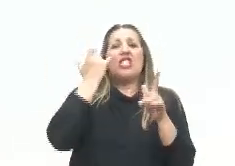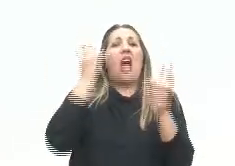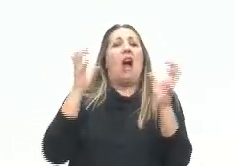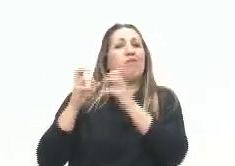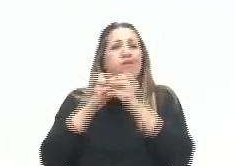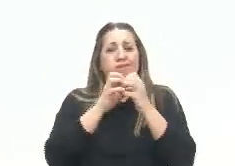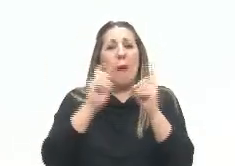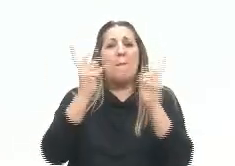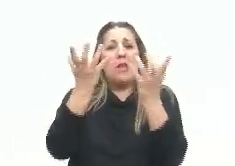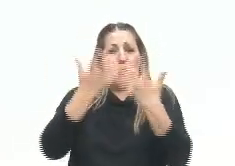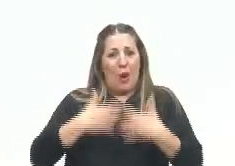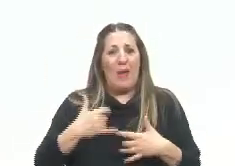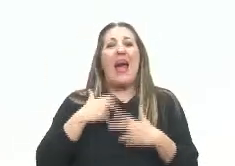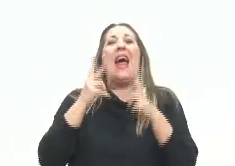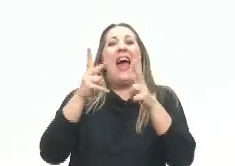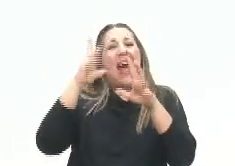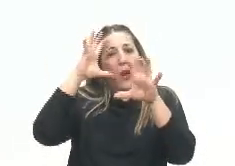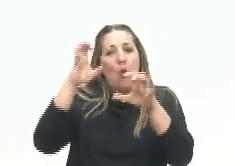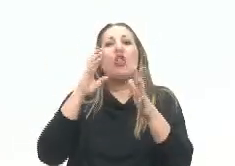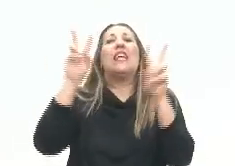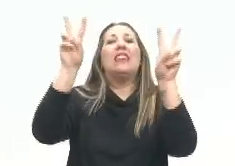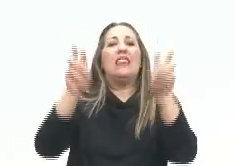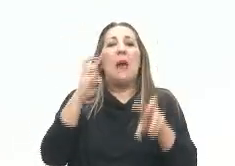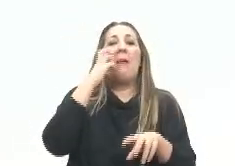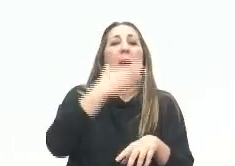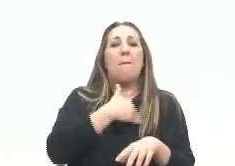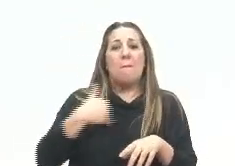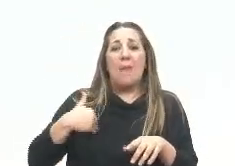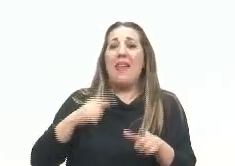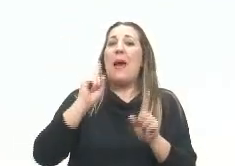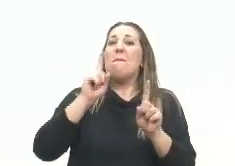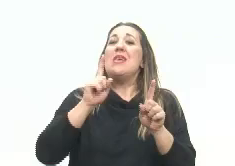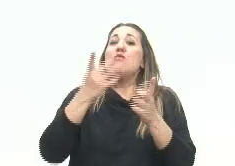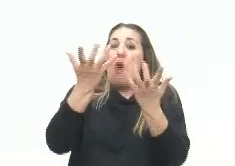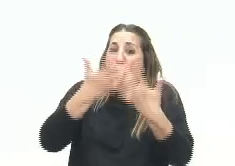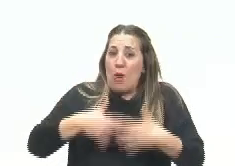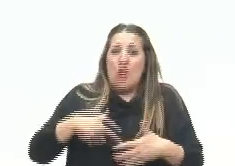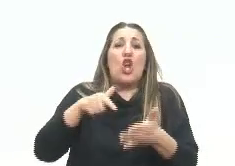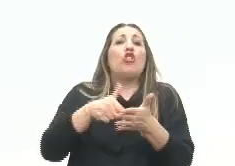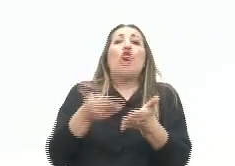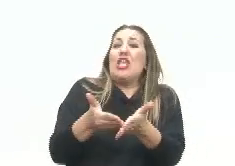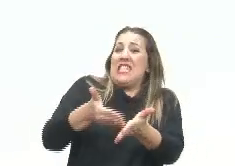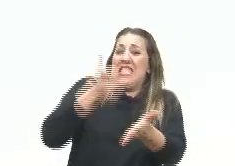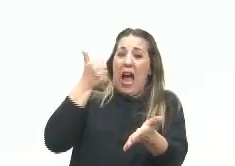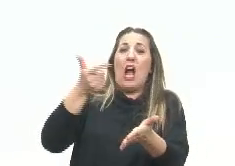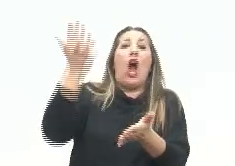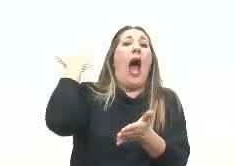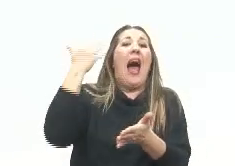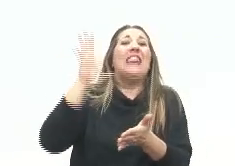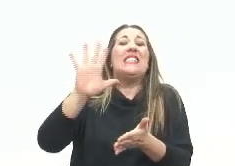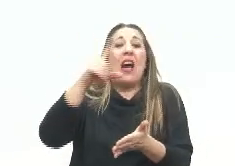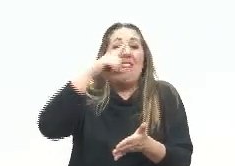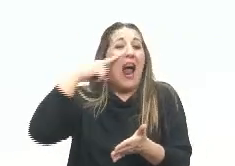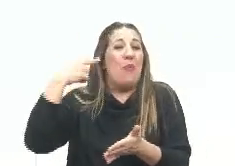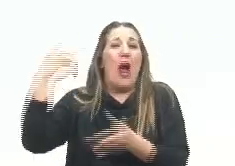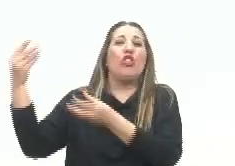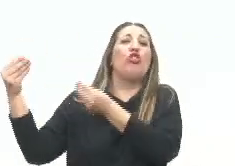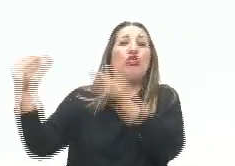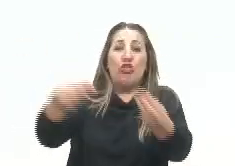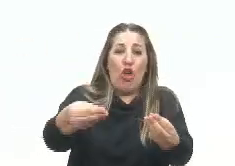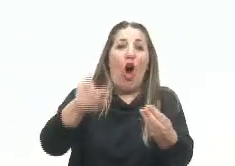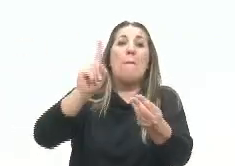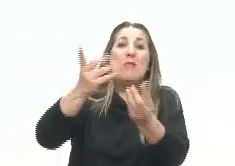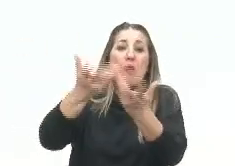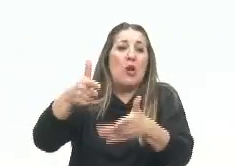cosa, el tema de los progenitores fue sacado del proyecto que ustedes firmaron en su momento cuando Alberto Fernández lo mandó.